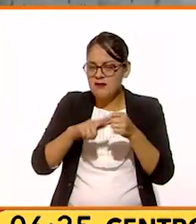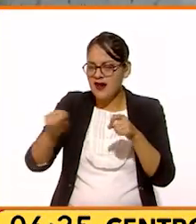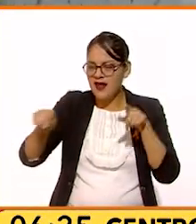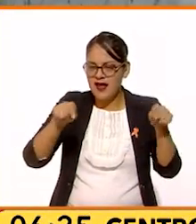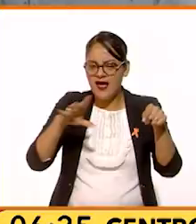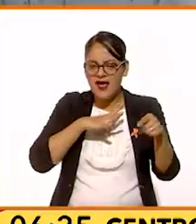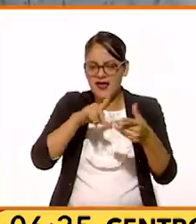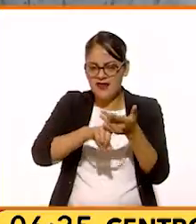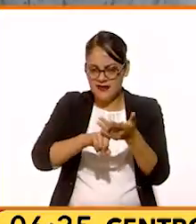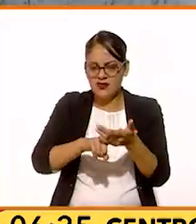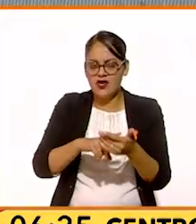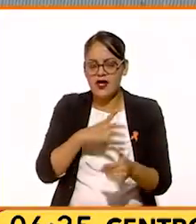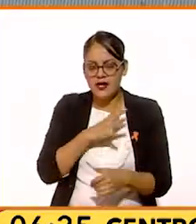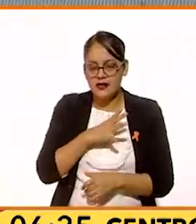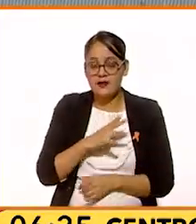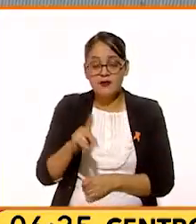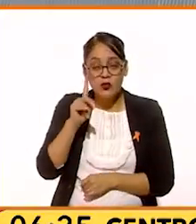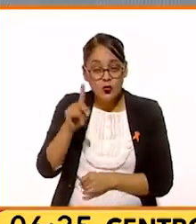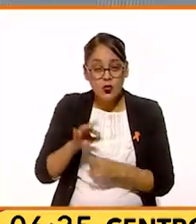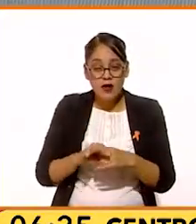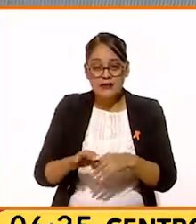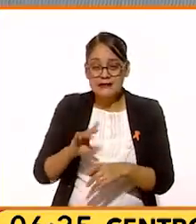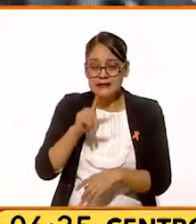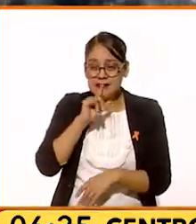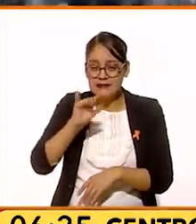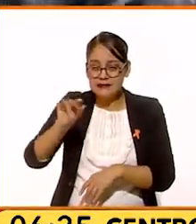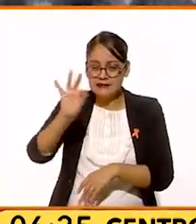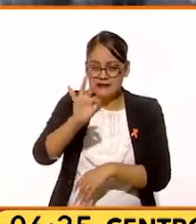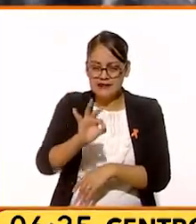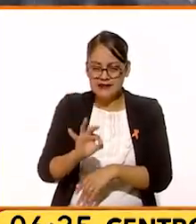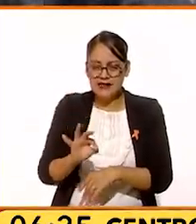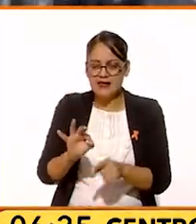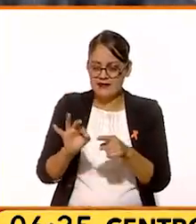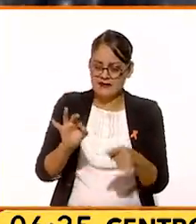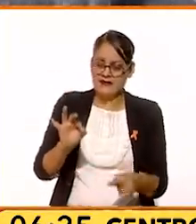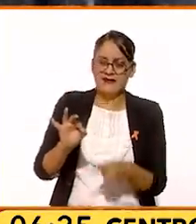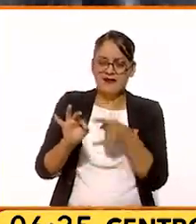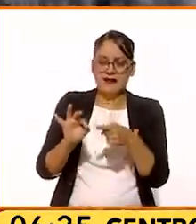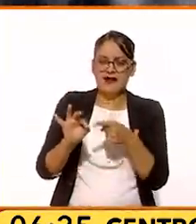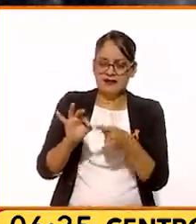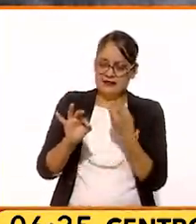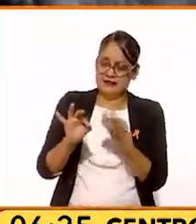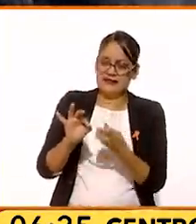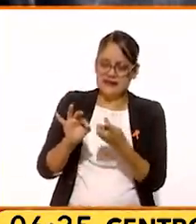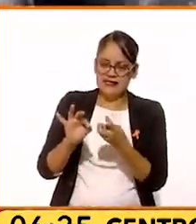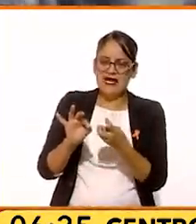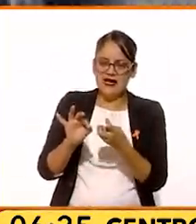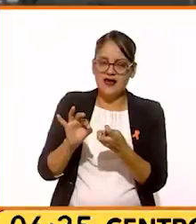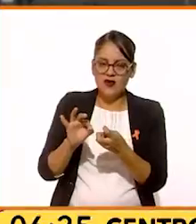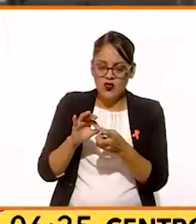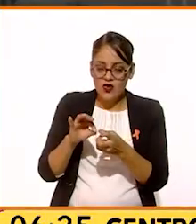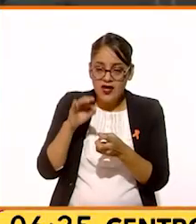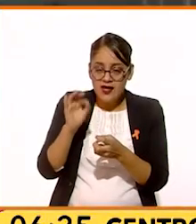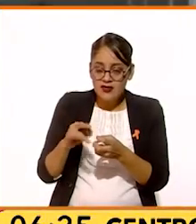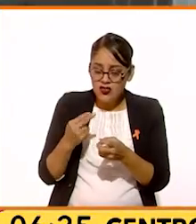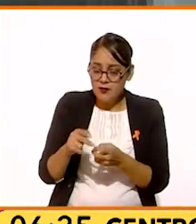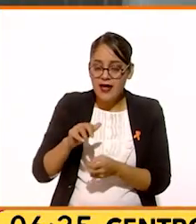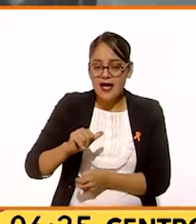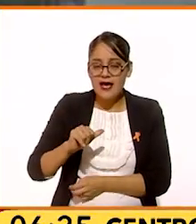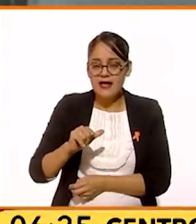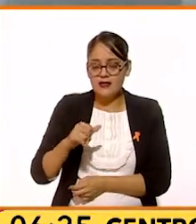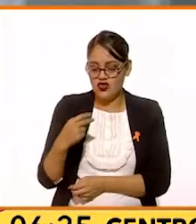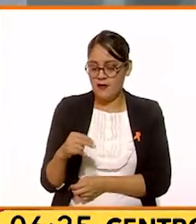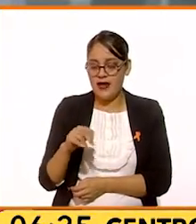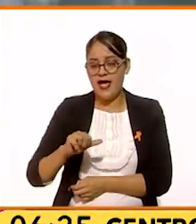y particularmente en los mosquitos. Podemos introducir esta bacteria en mosquitos Aedes aegypti, que es el